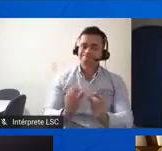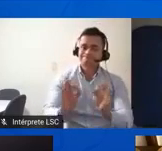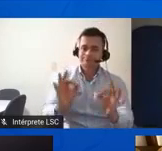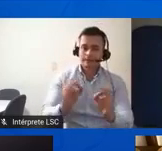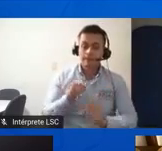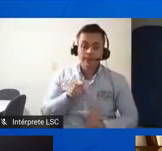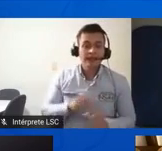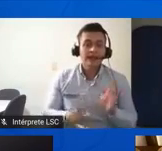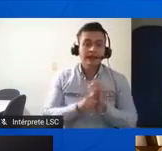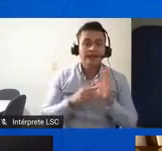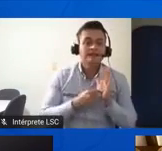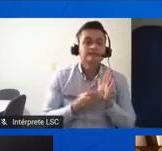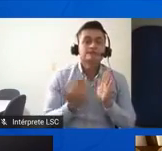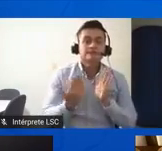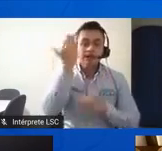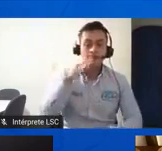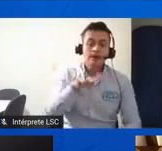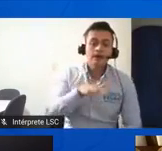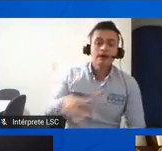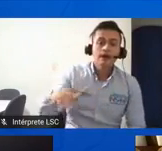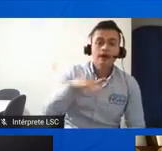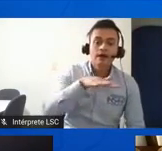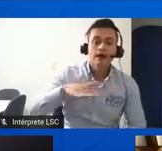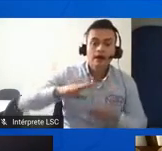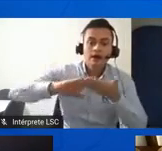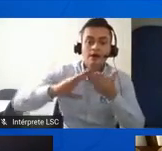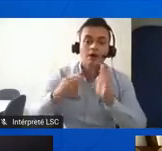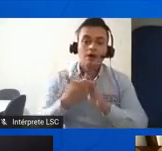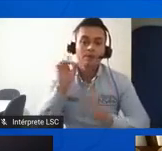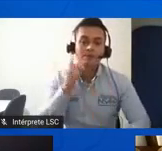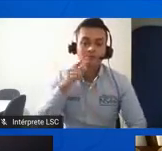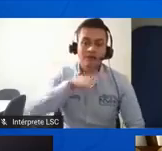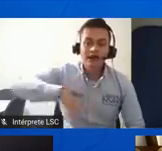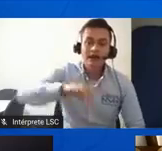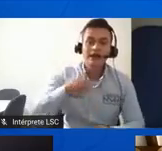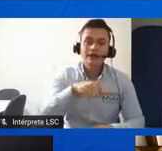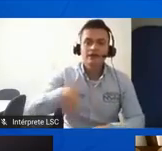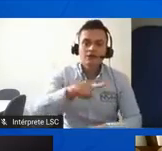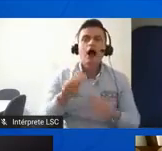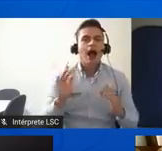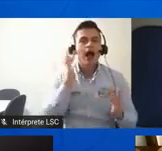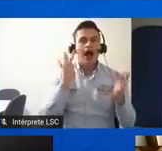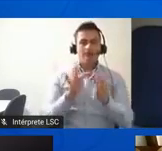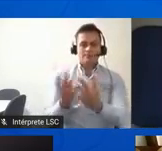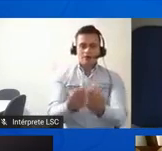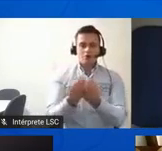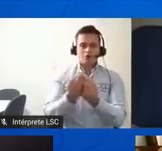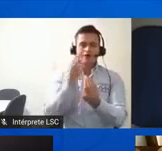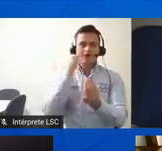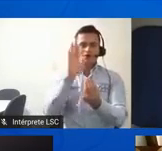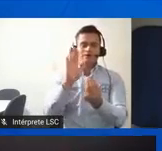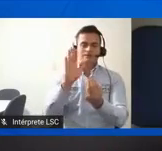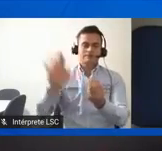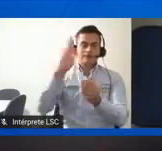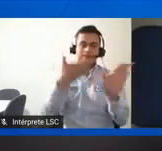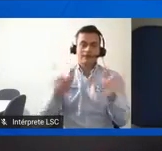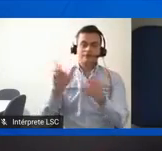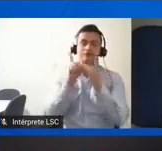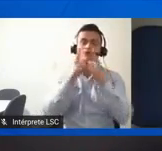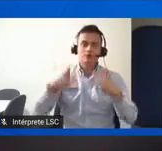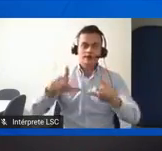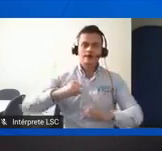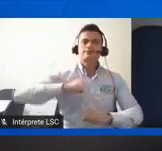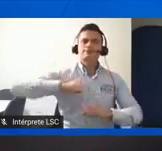que esta población pueda ver en un Consejo de Planeación Lingüística sus derechos más hechos realidad y